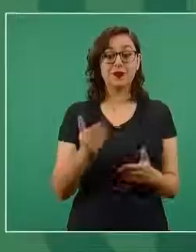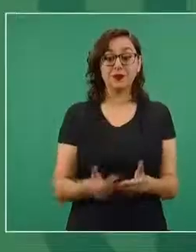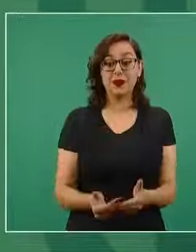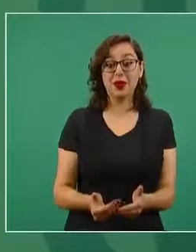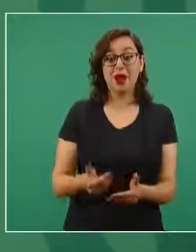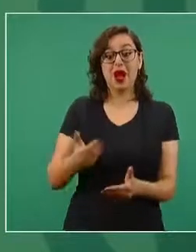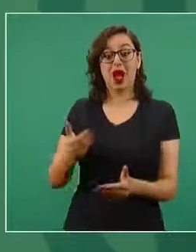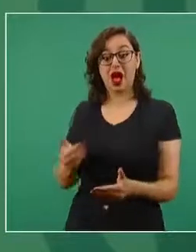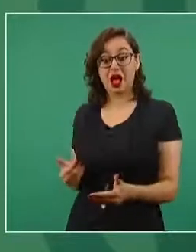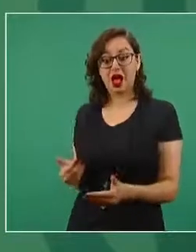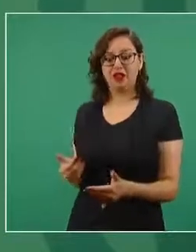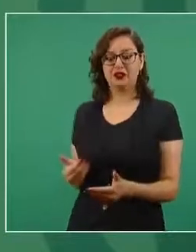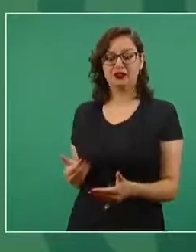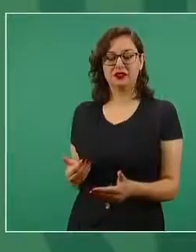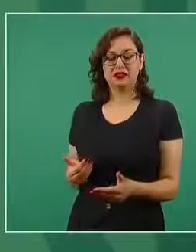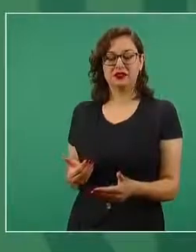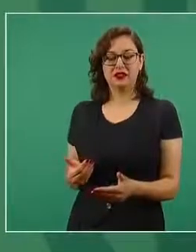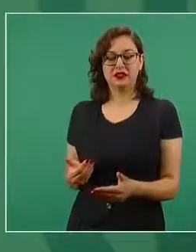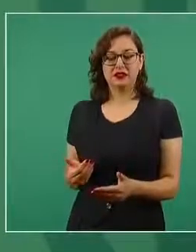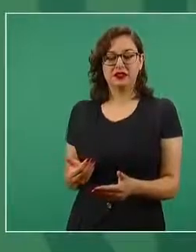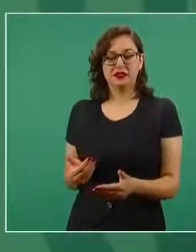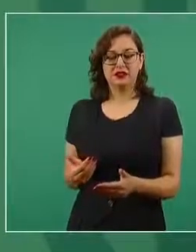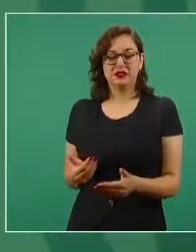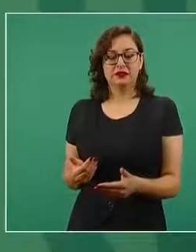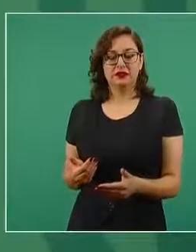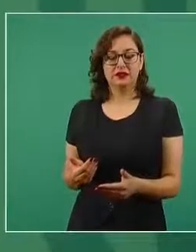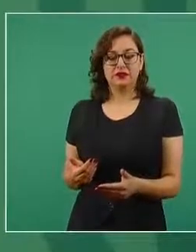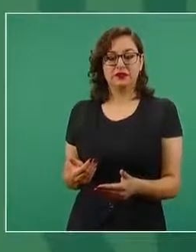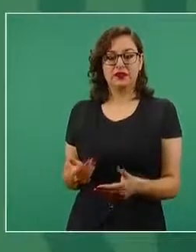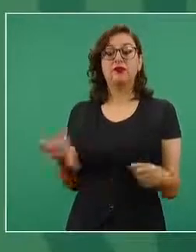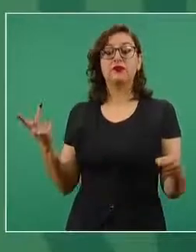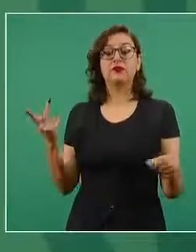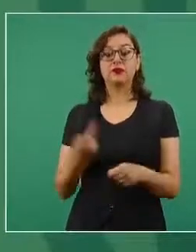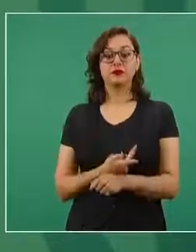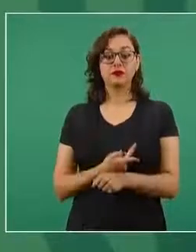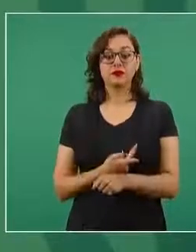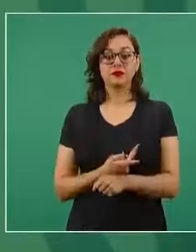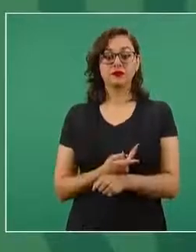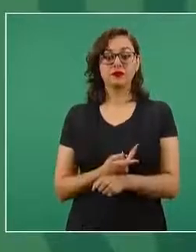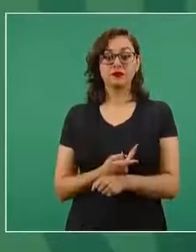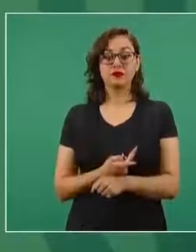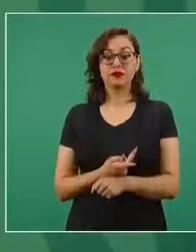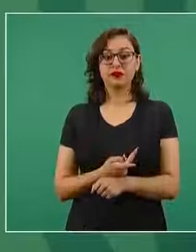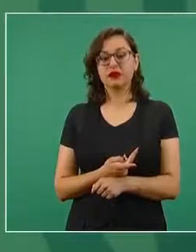porque llegaron a eso después de que se incendió